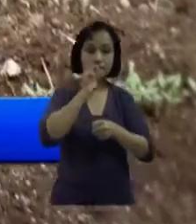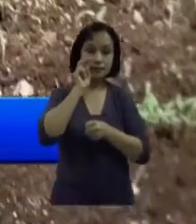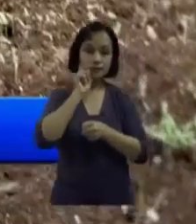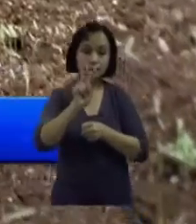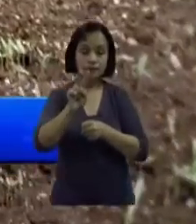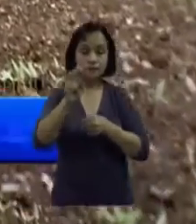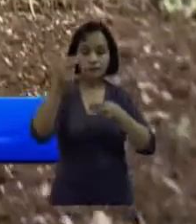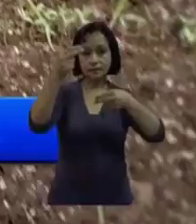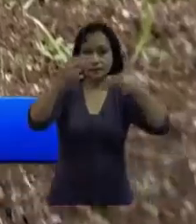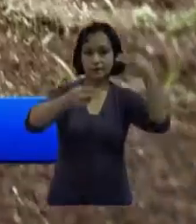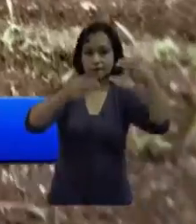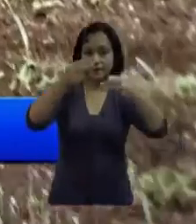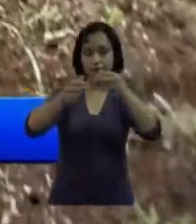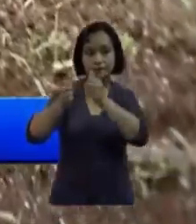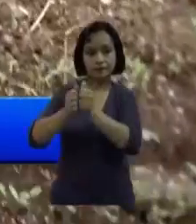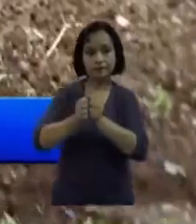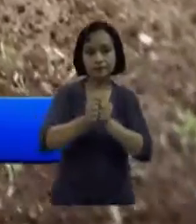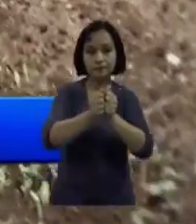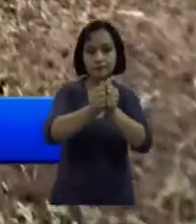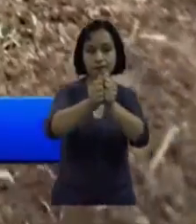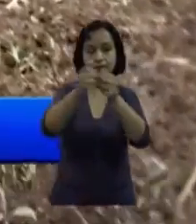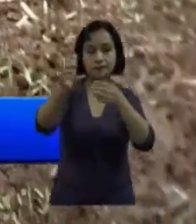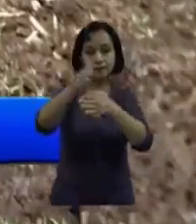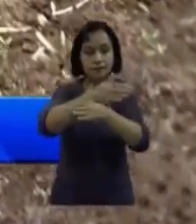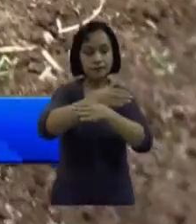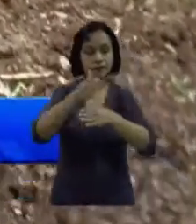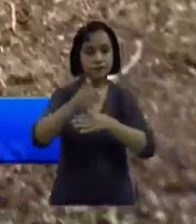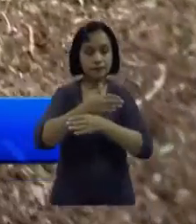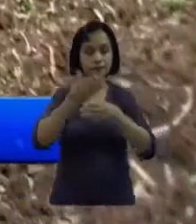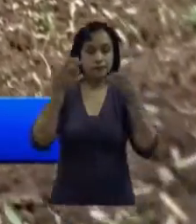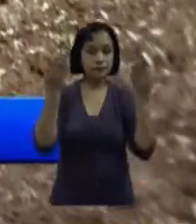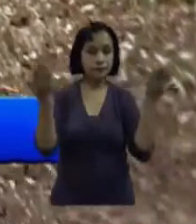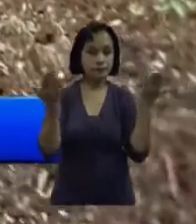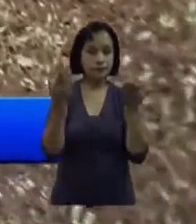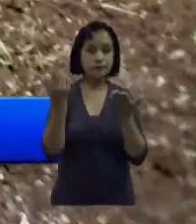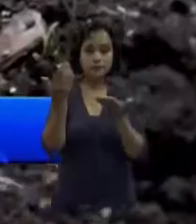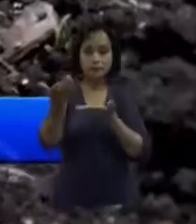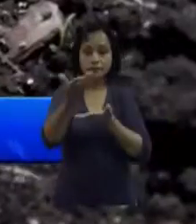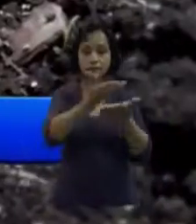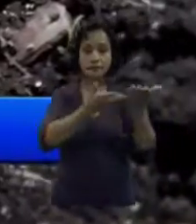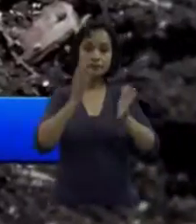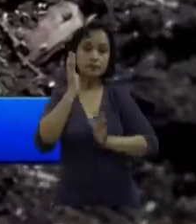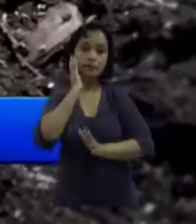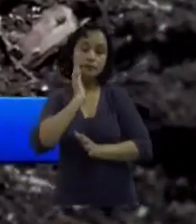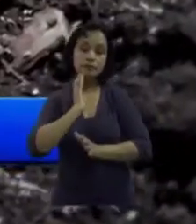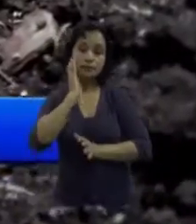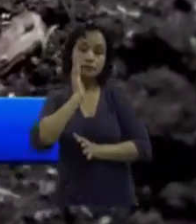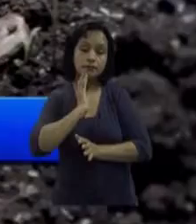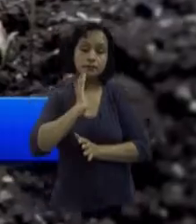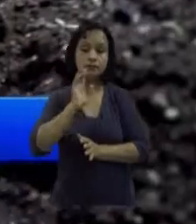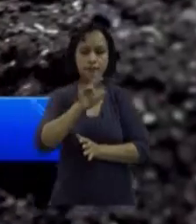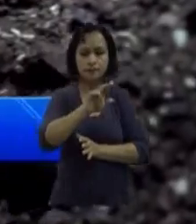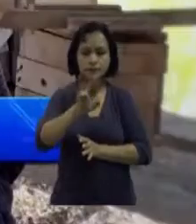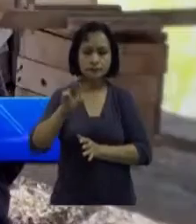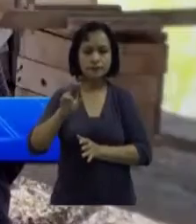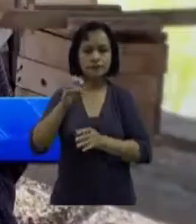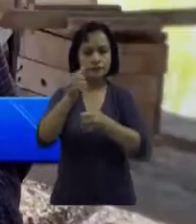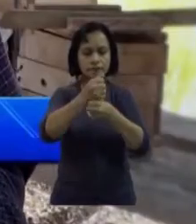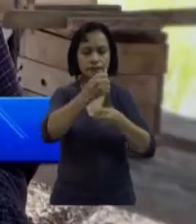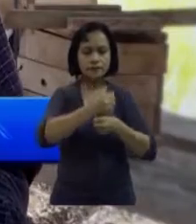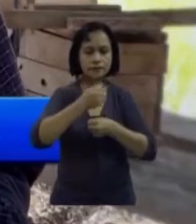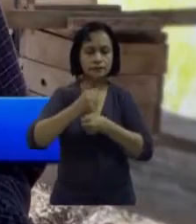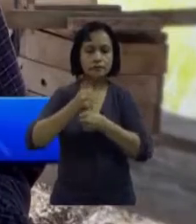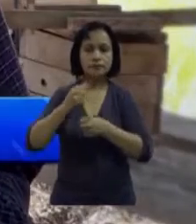producción se ven reflejados en las estadísticas, acompañado de las tecnificaciones y solo combinadas con la experiencia de los